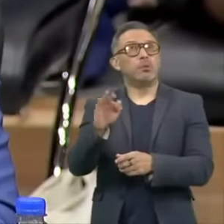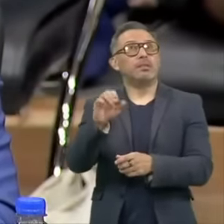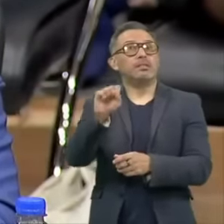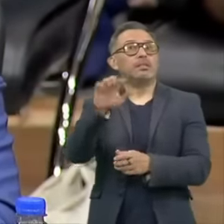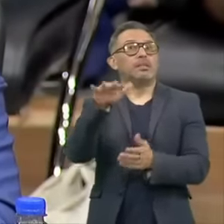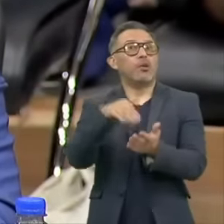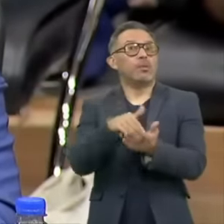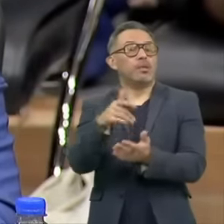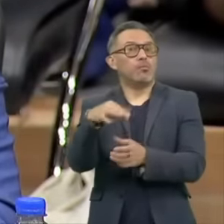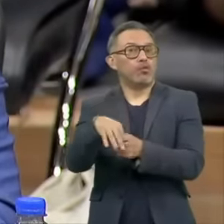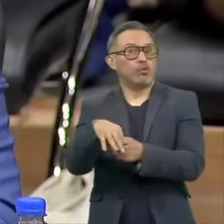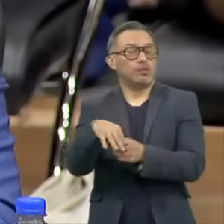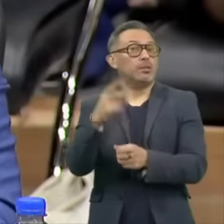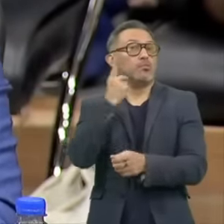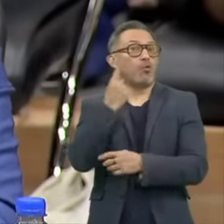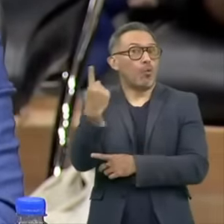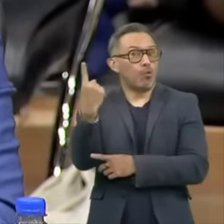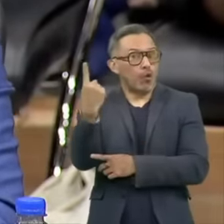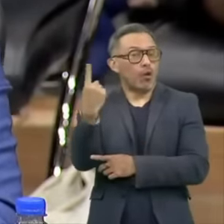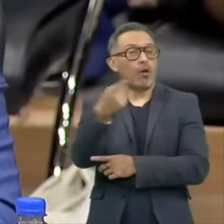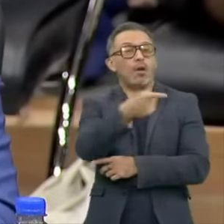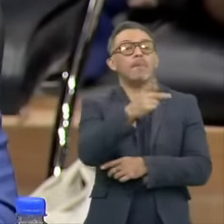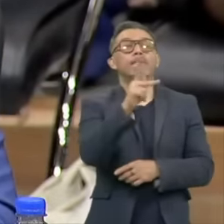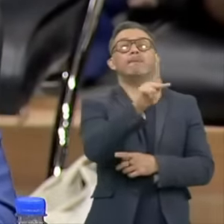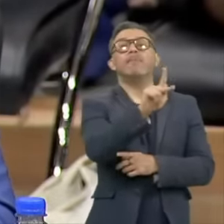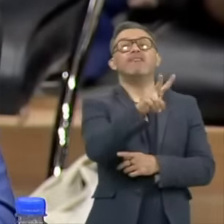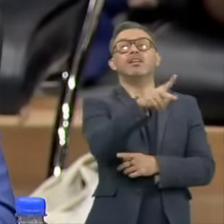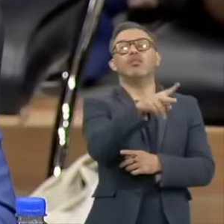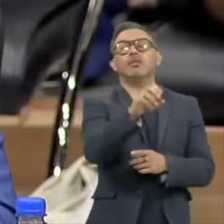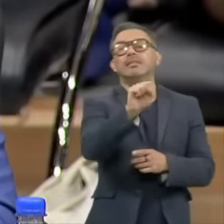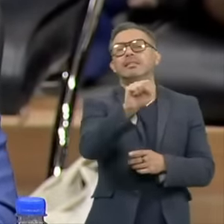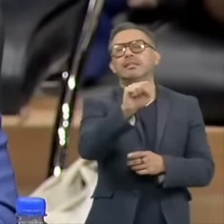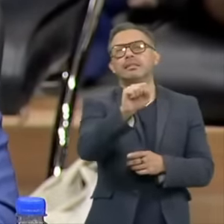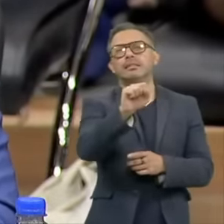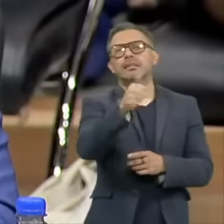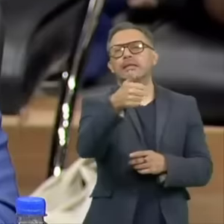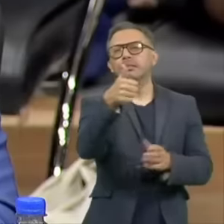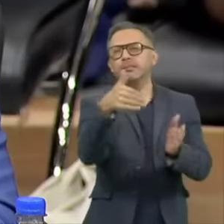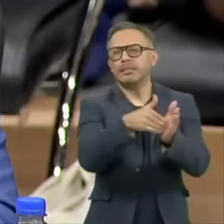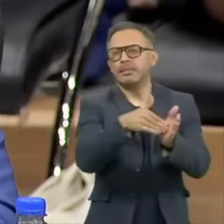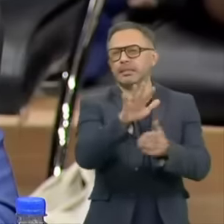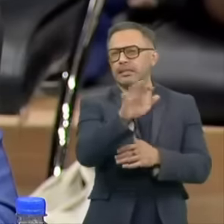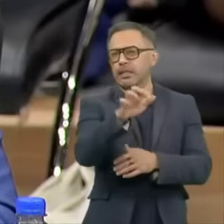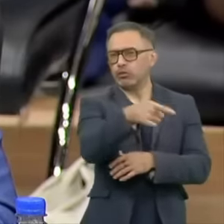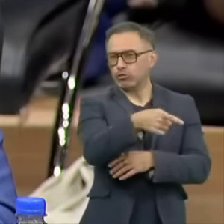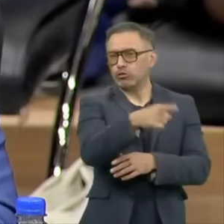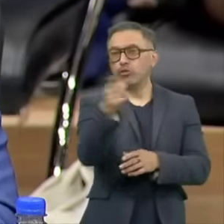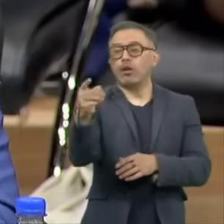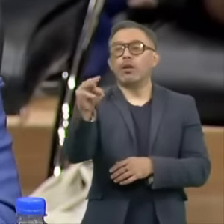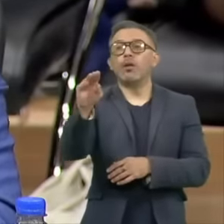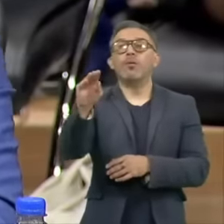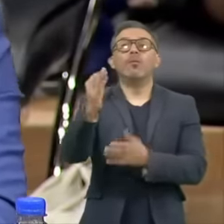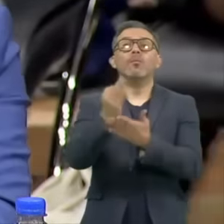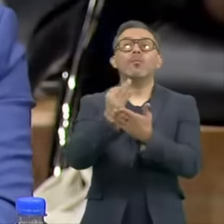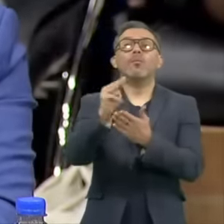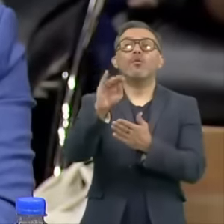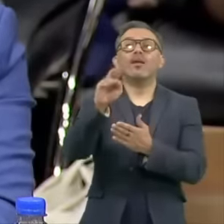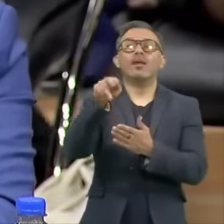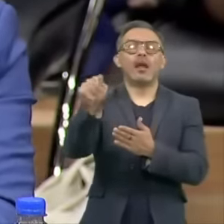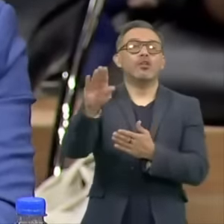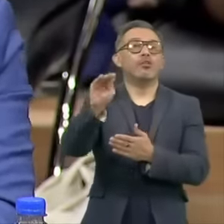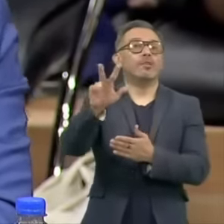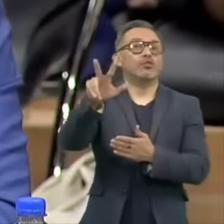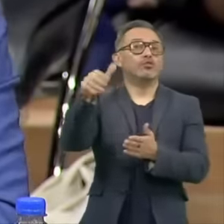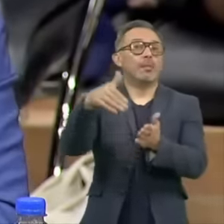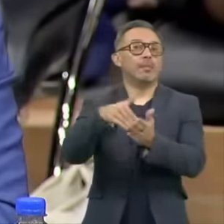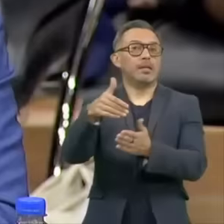diputado. El Verde tuvo que tener 66 mil 500, Morena 98 mil. Ah, pero